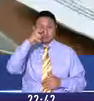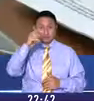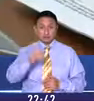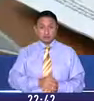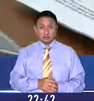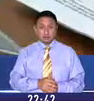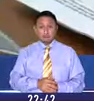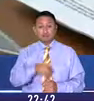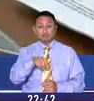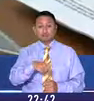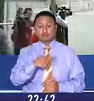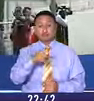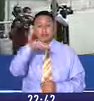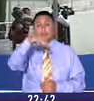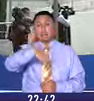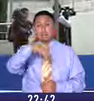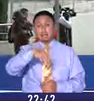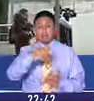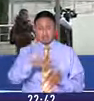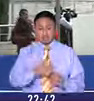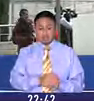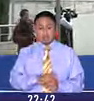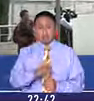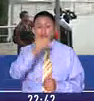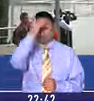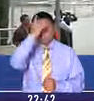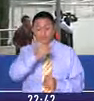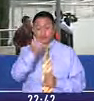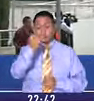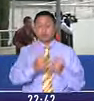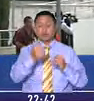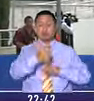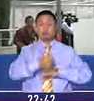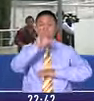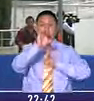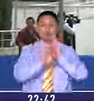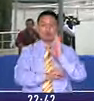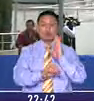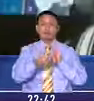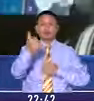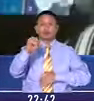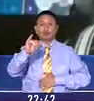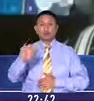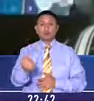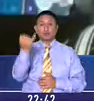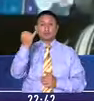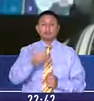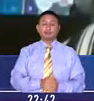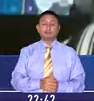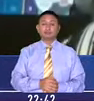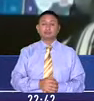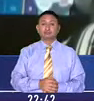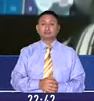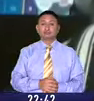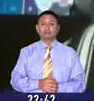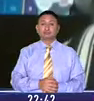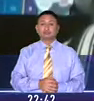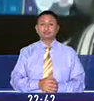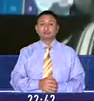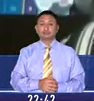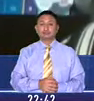deberá resolverse este martes y la decisión final de la Corte este jueves. Es sine qua non,